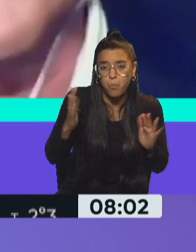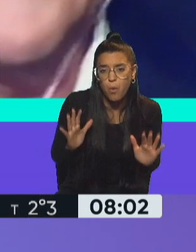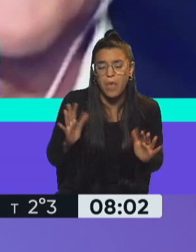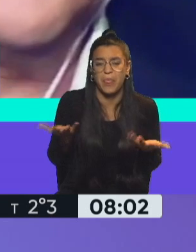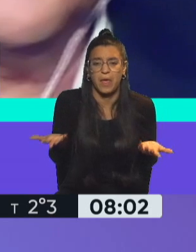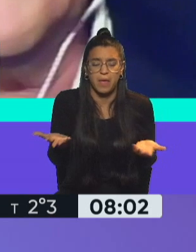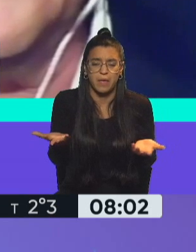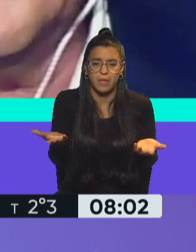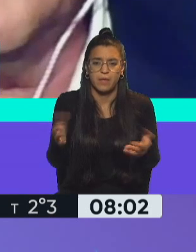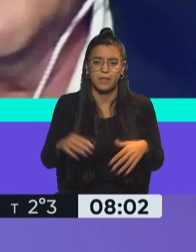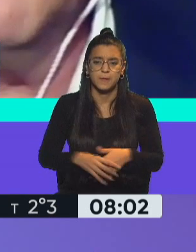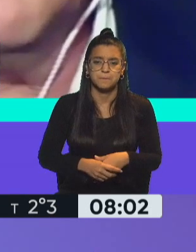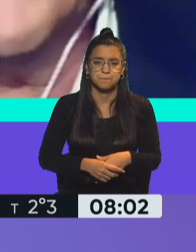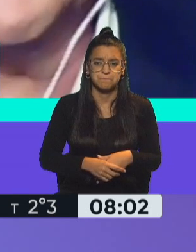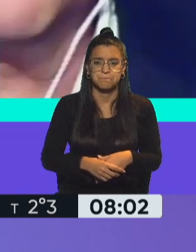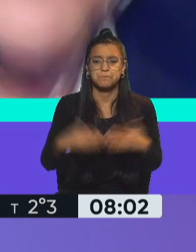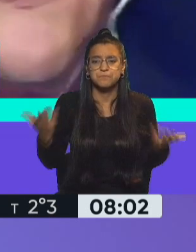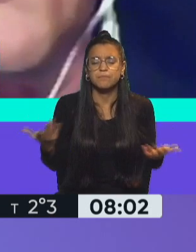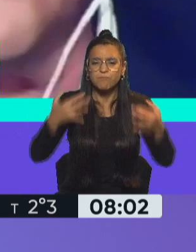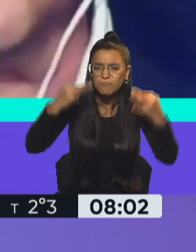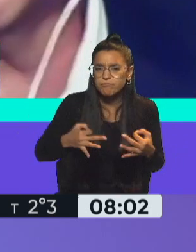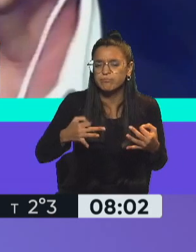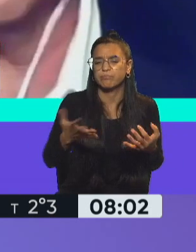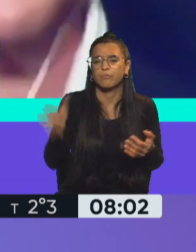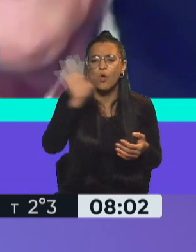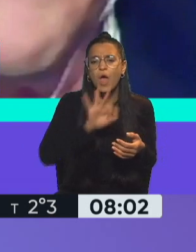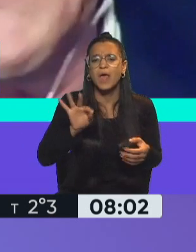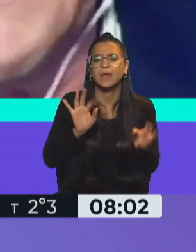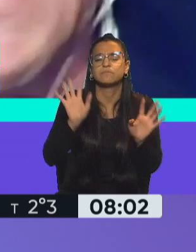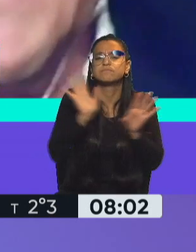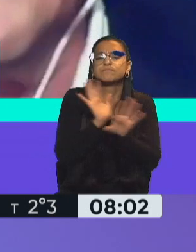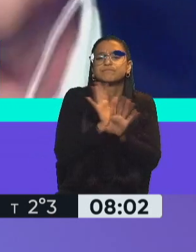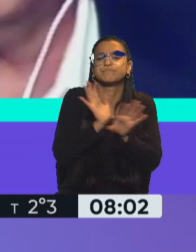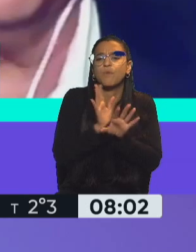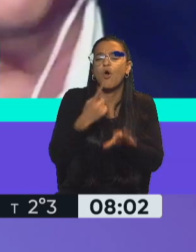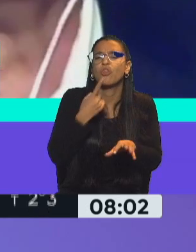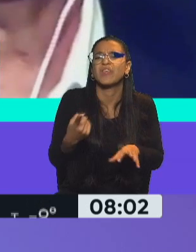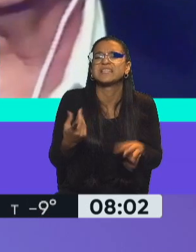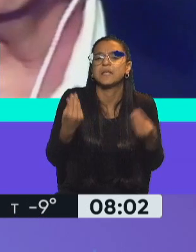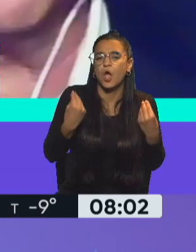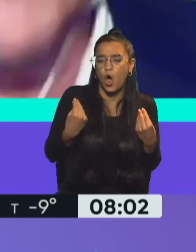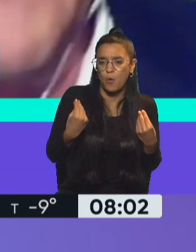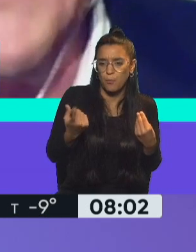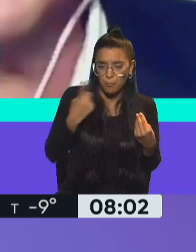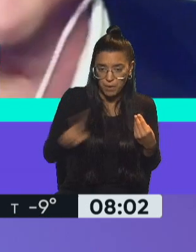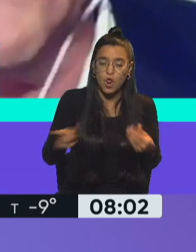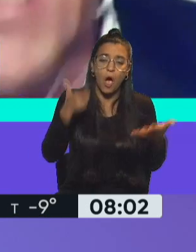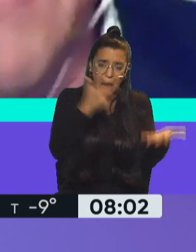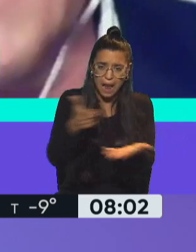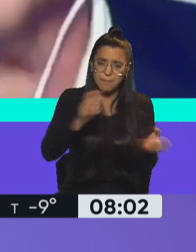tratar de catalogar o titularizar de la manera que quieran, pero que llegaron